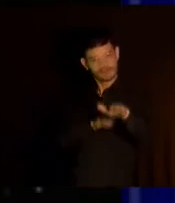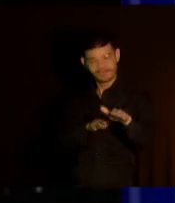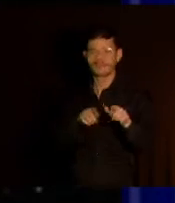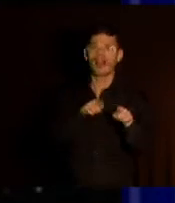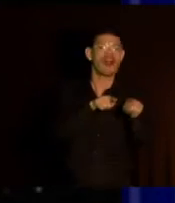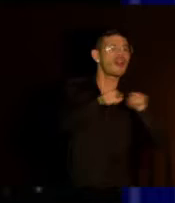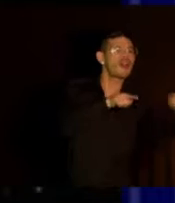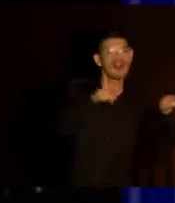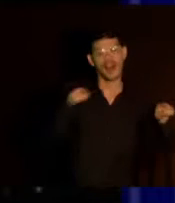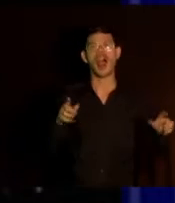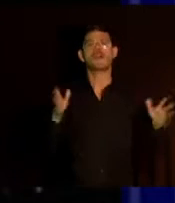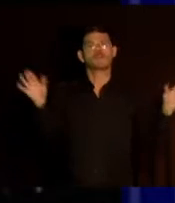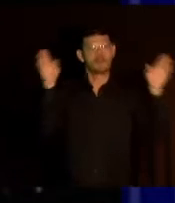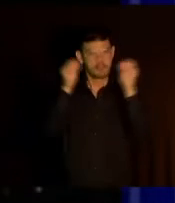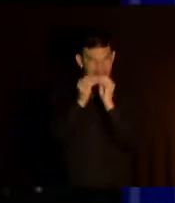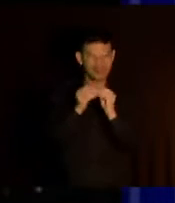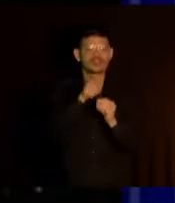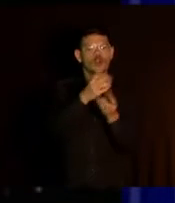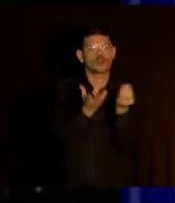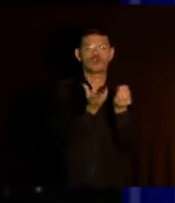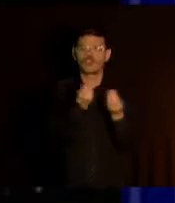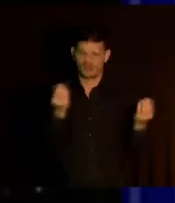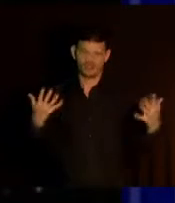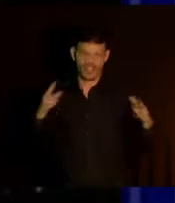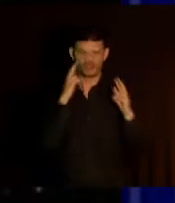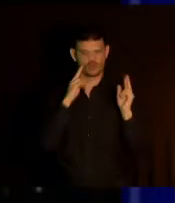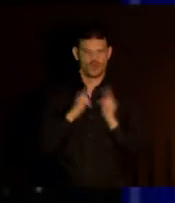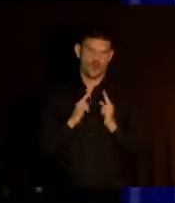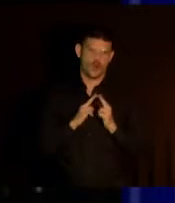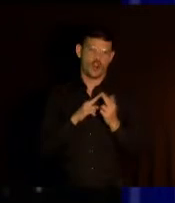que conocen en debida forma el proyecto de ley y